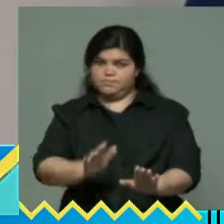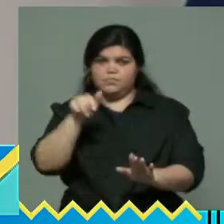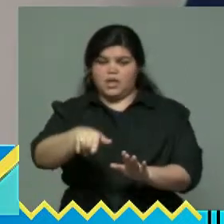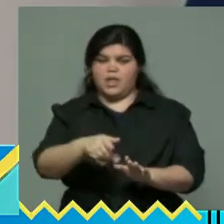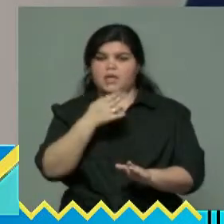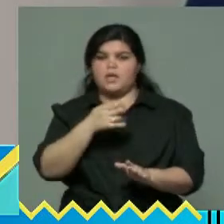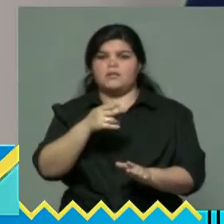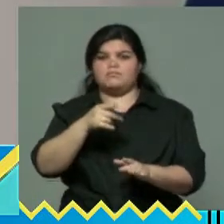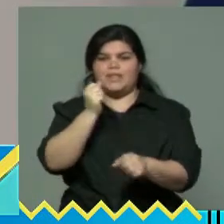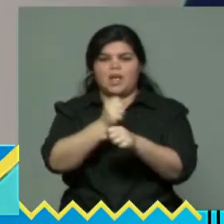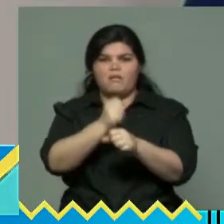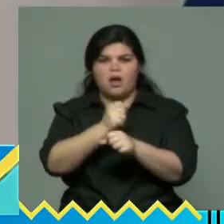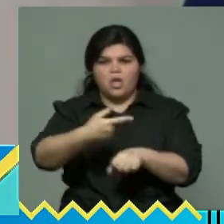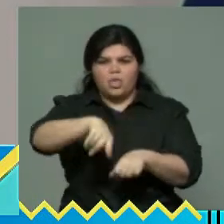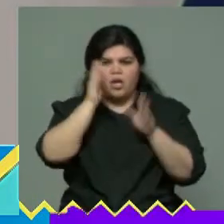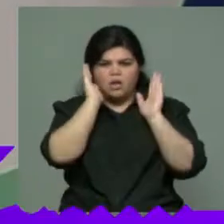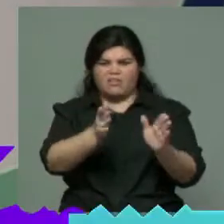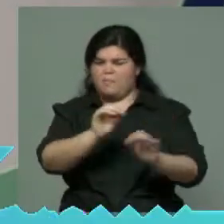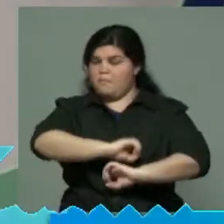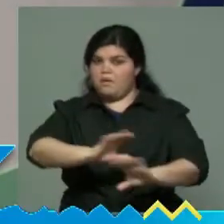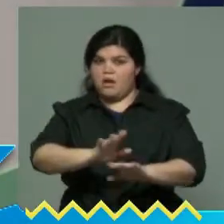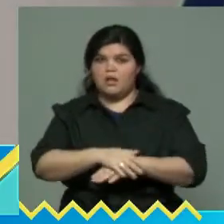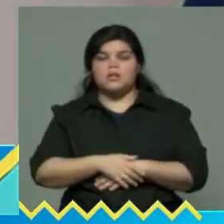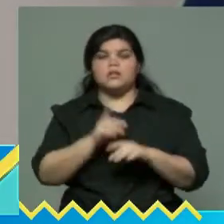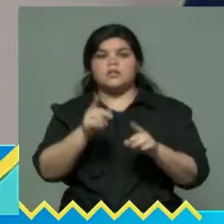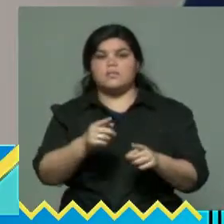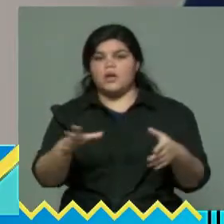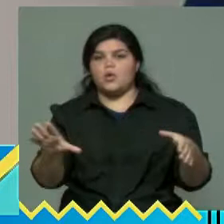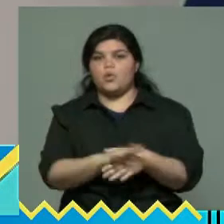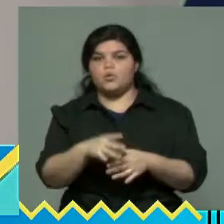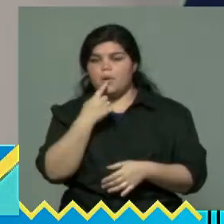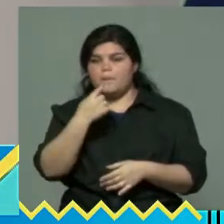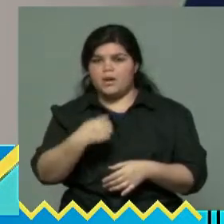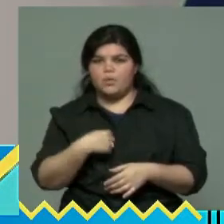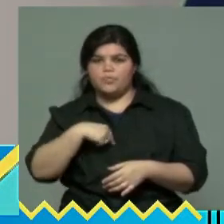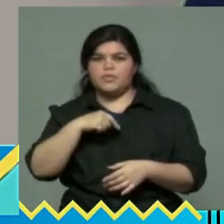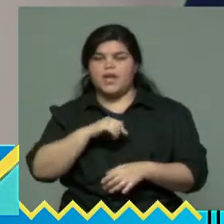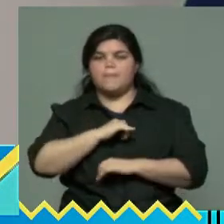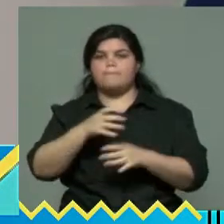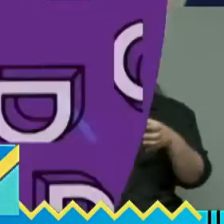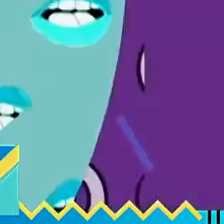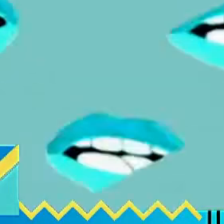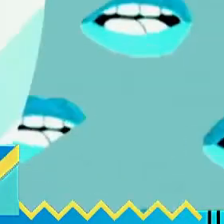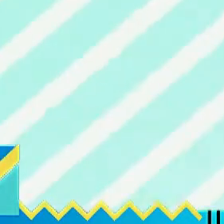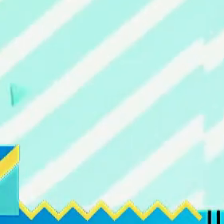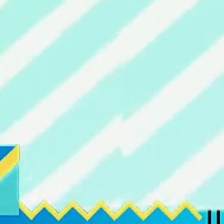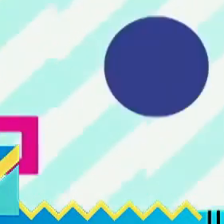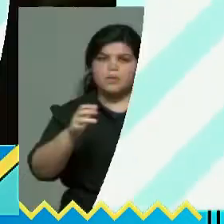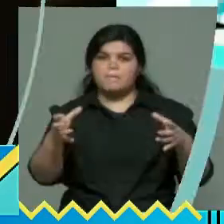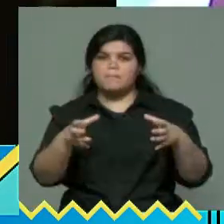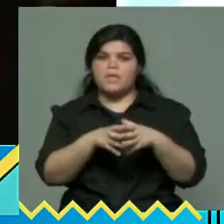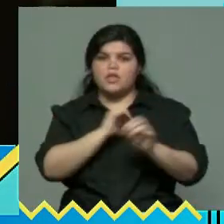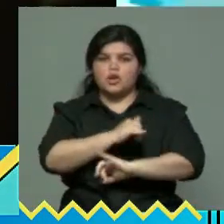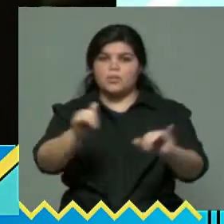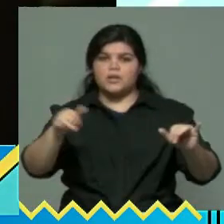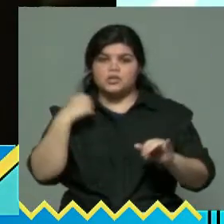trabajadores. Y ya sabiendo eso, incluso para echarlo con la pregunta de los medios de comunicación, ya sabiendo eso, podría haber sido una buena